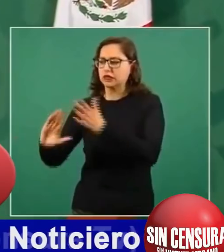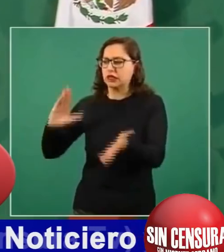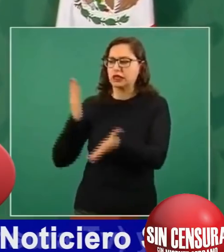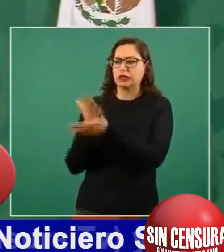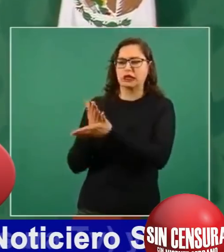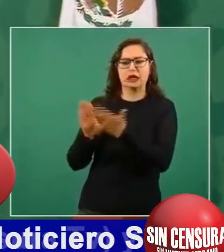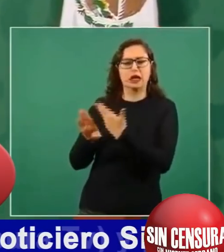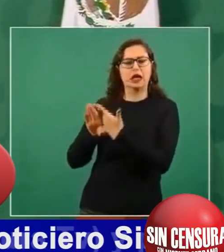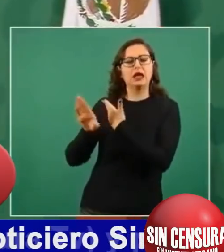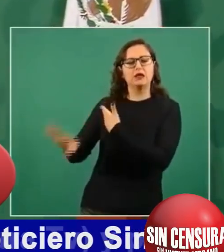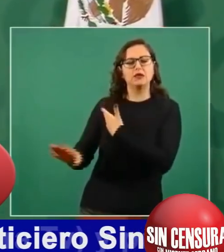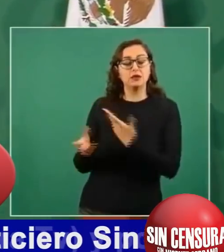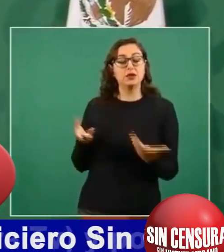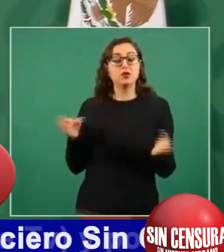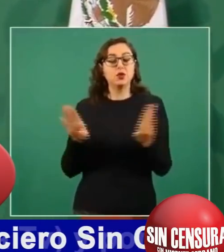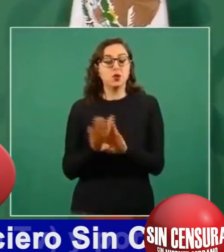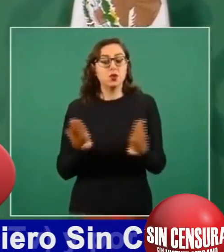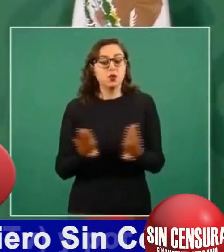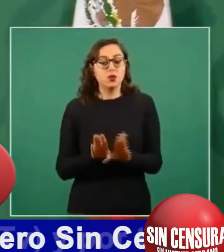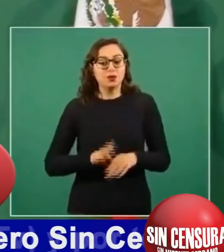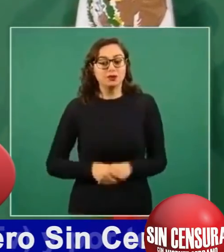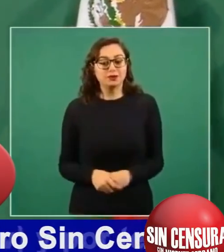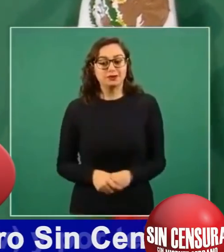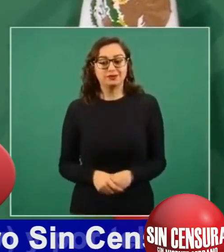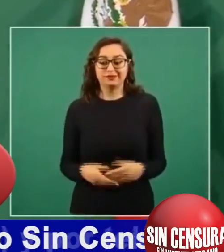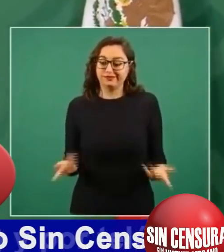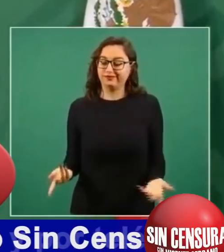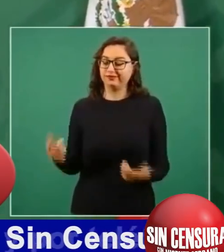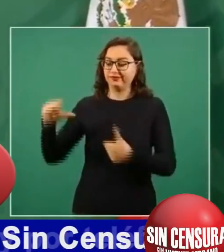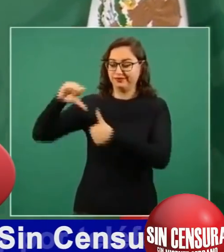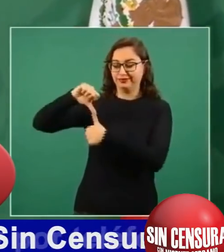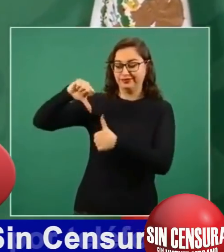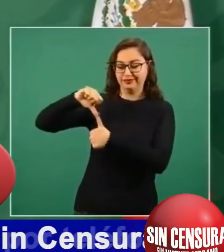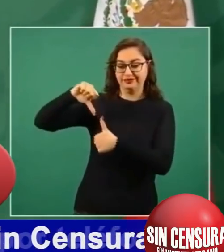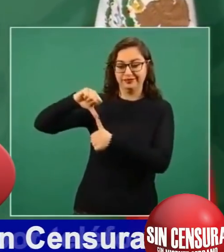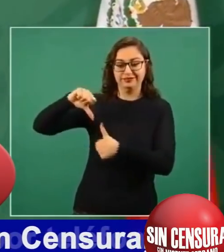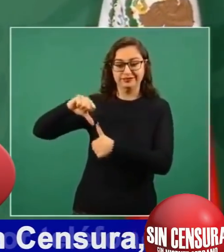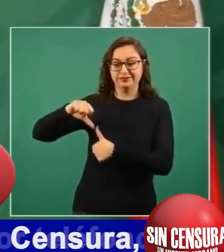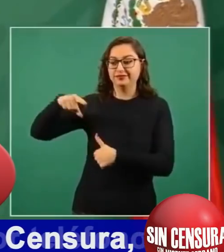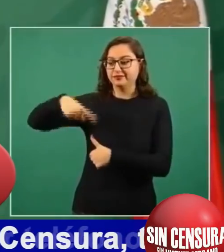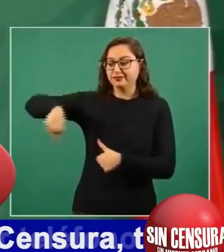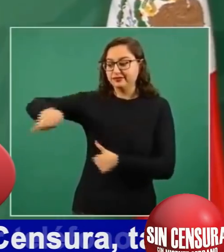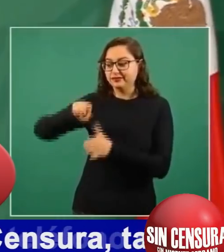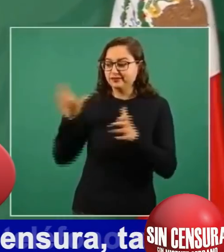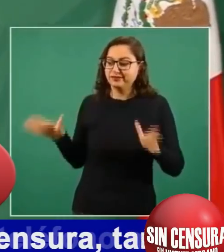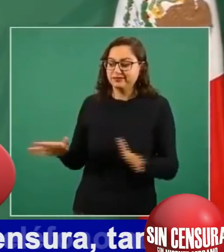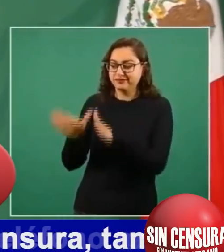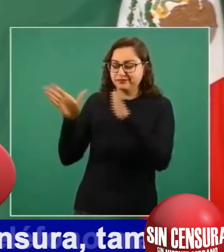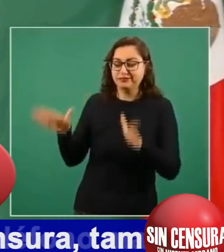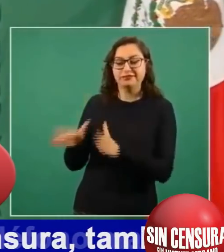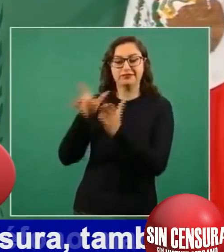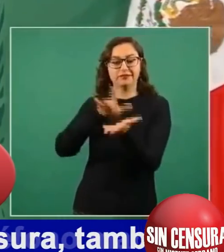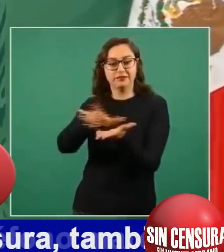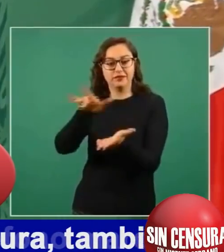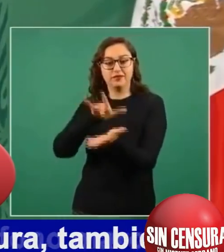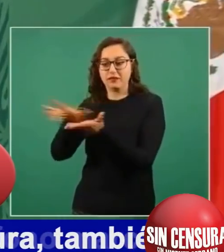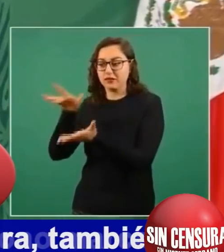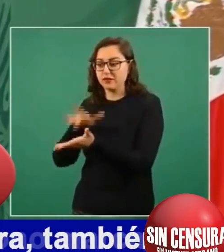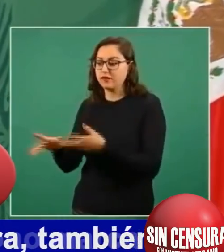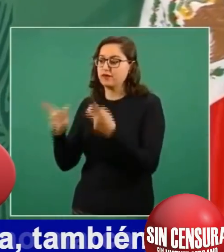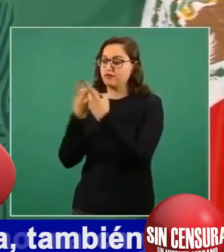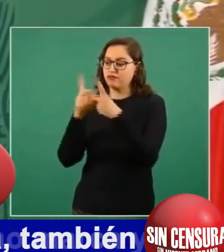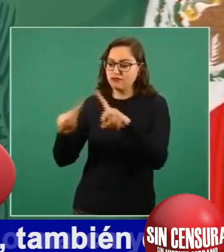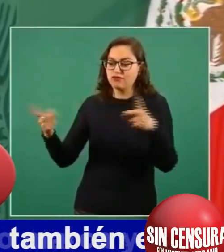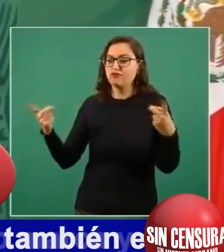Pues desarrollar Centroamérica, seguir con las cortinas de